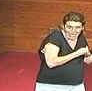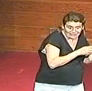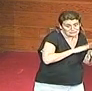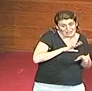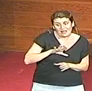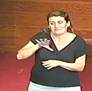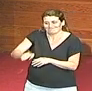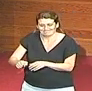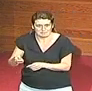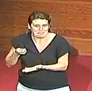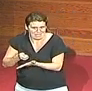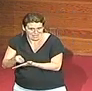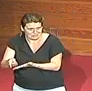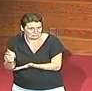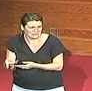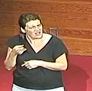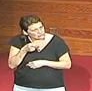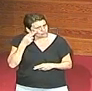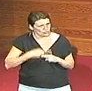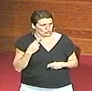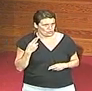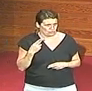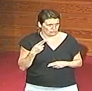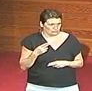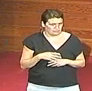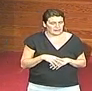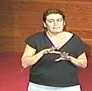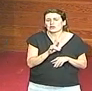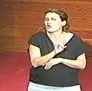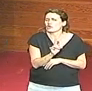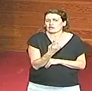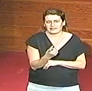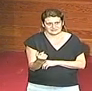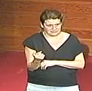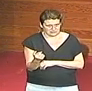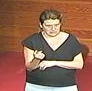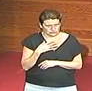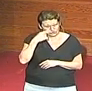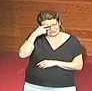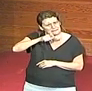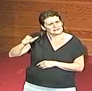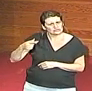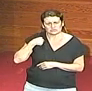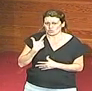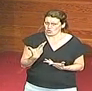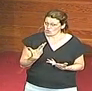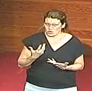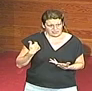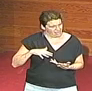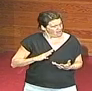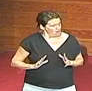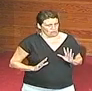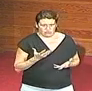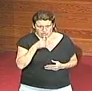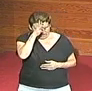duro. Pero no necesariamente, también quiero deciros, ¿eh? Yo sé que la gente está muy quemada con los medios. Después, si